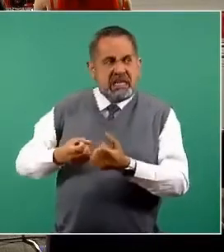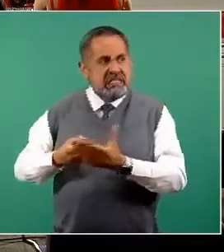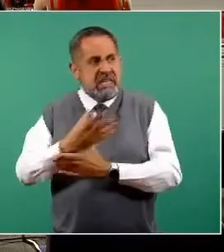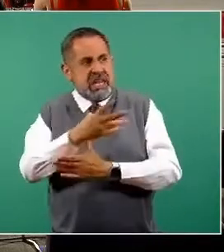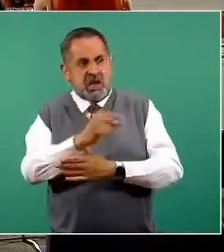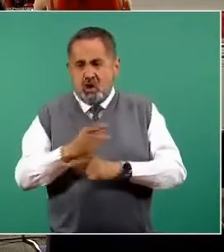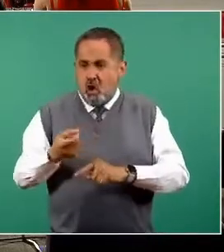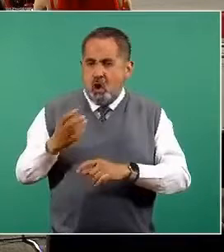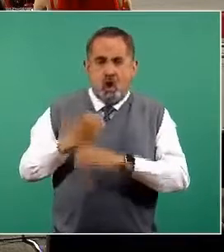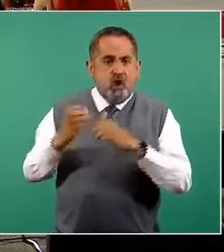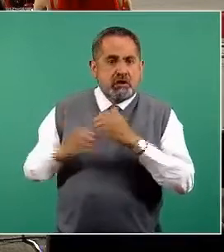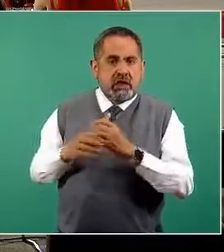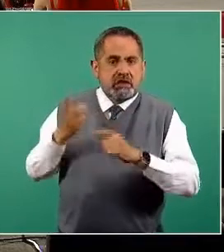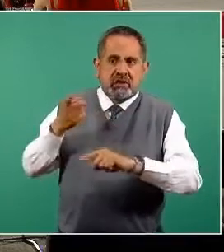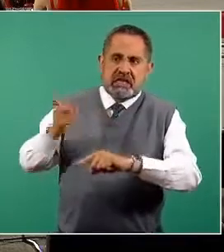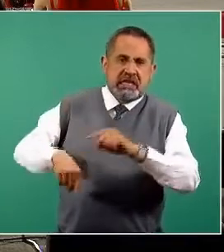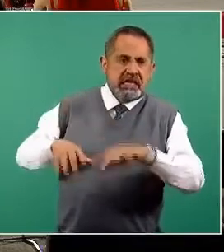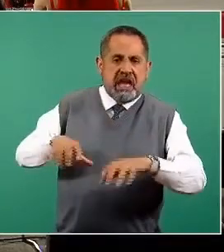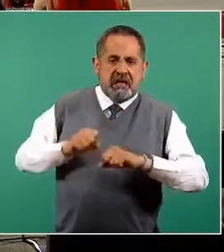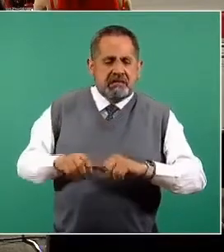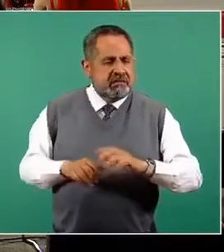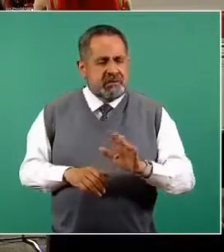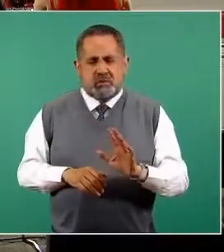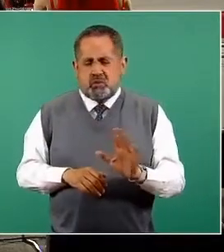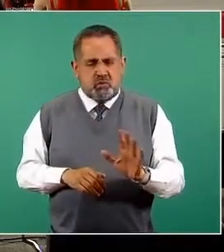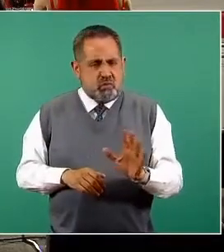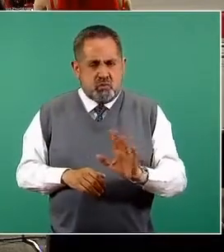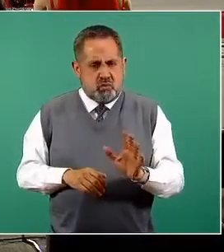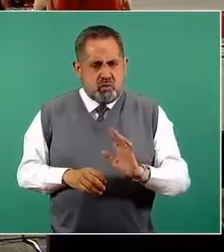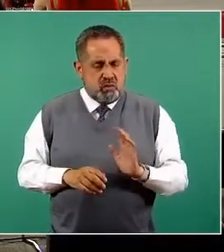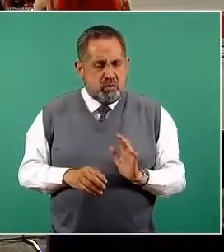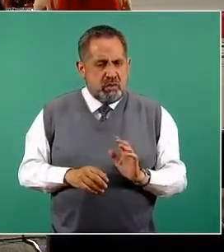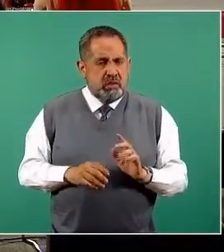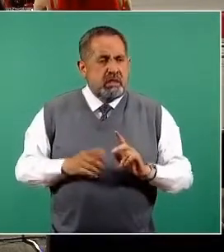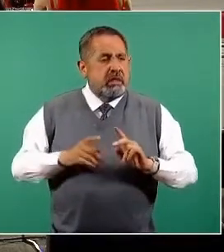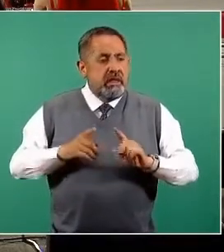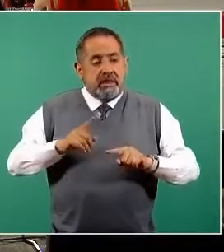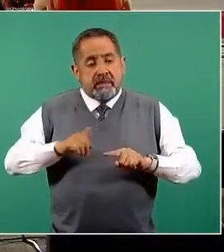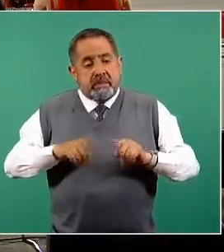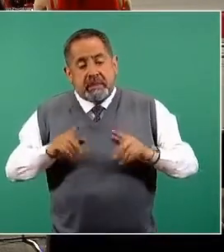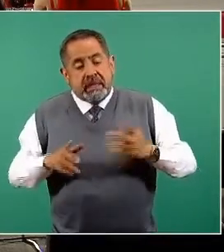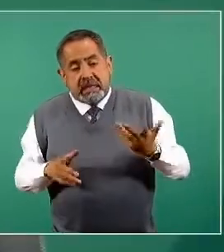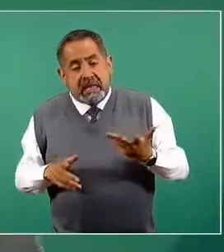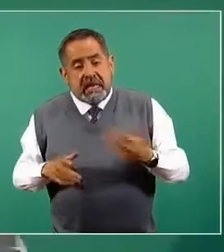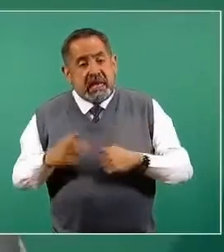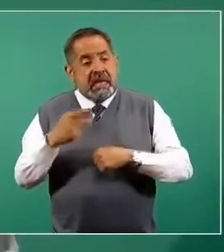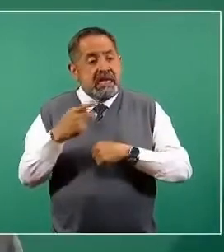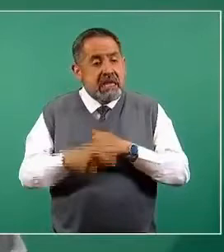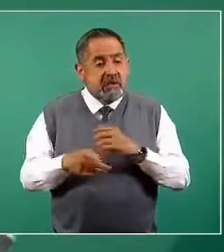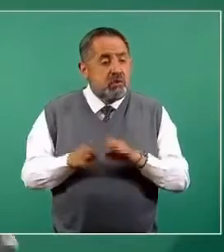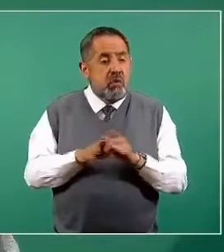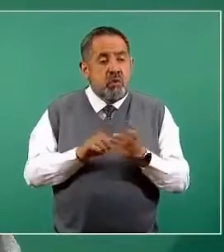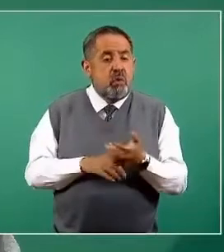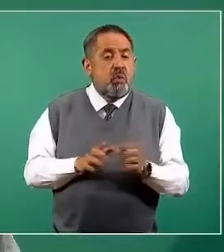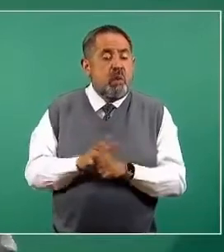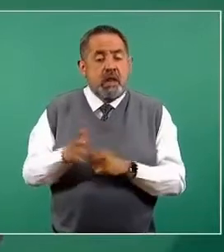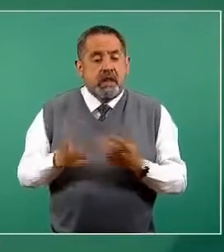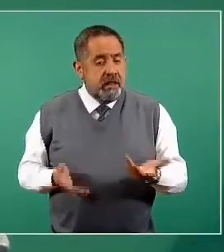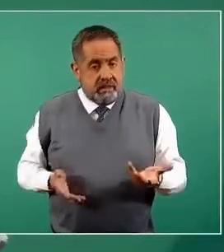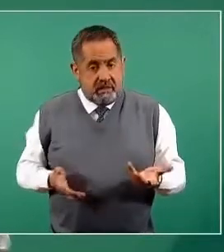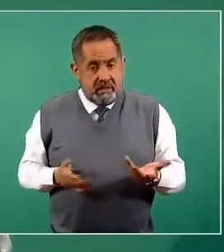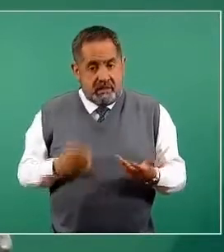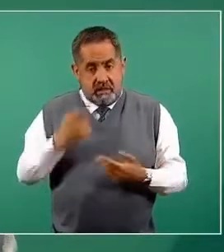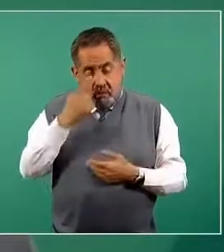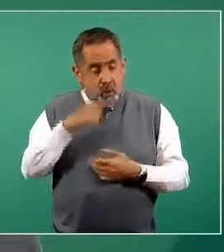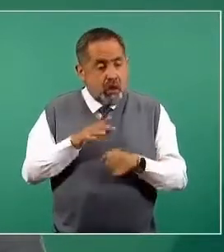bienes que no sean proporcionales al riesgo y a su capacidad de hacer